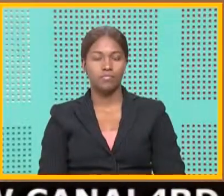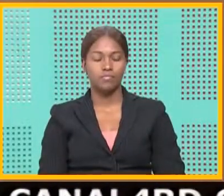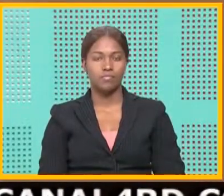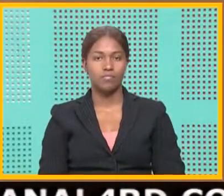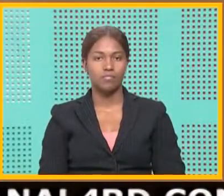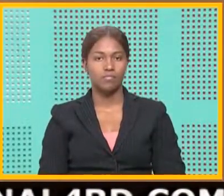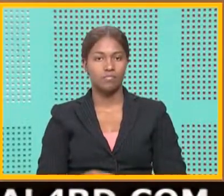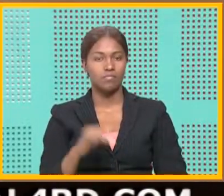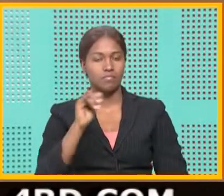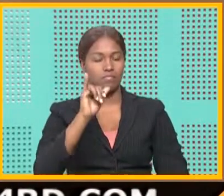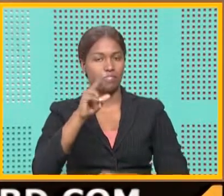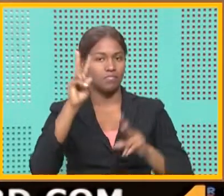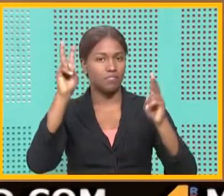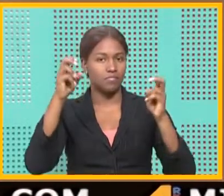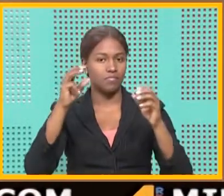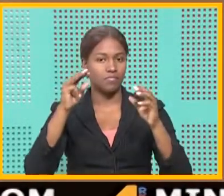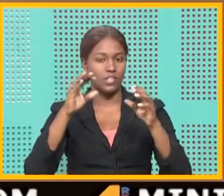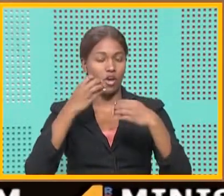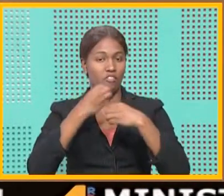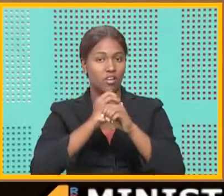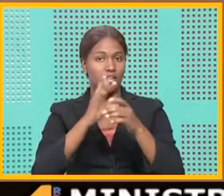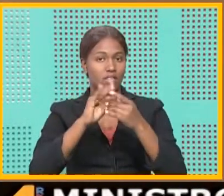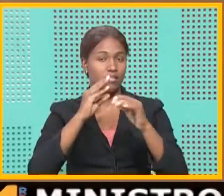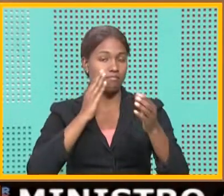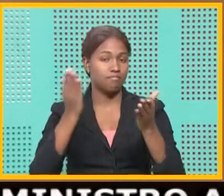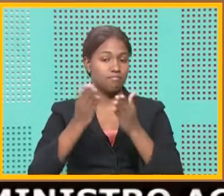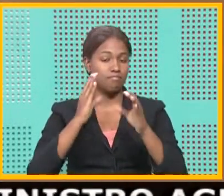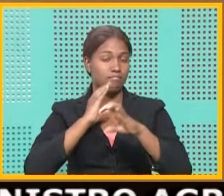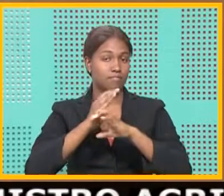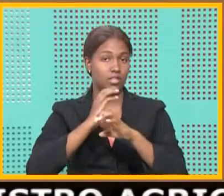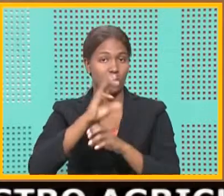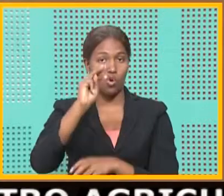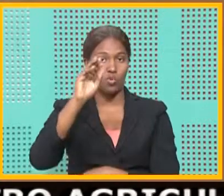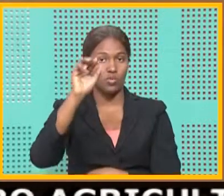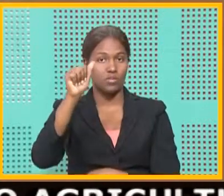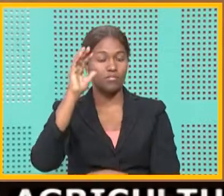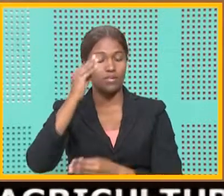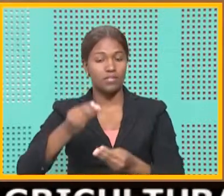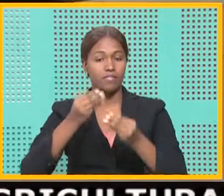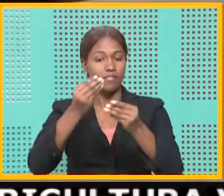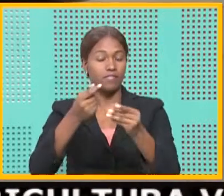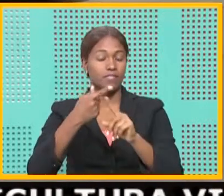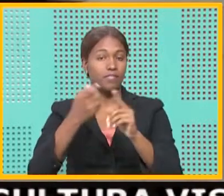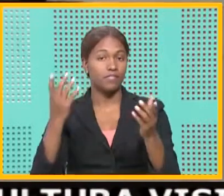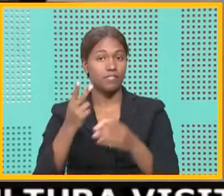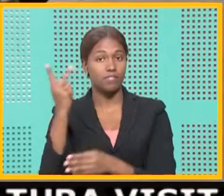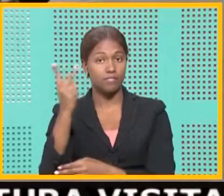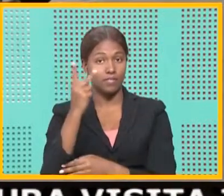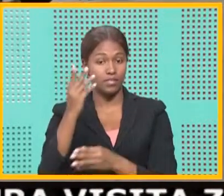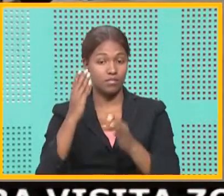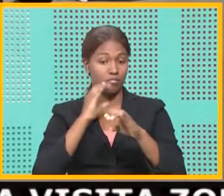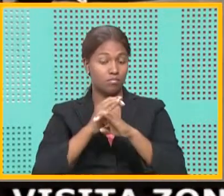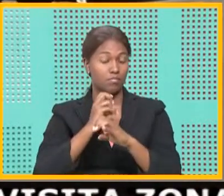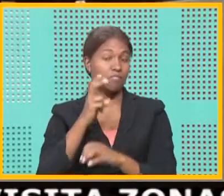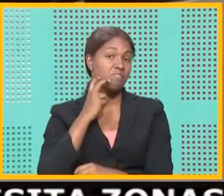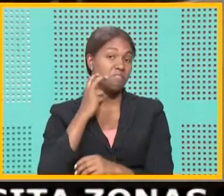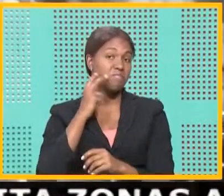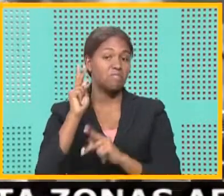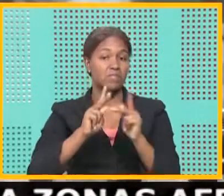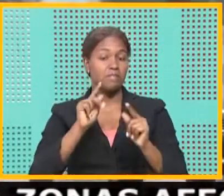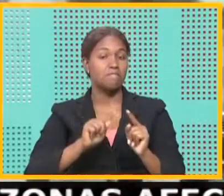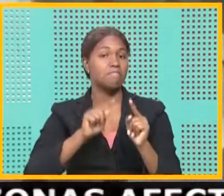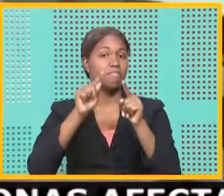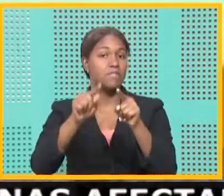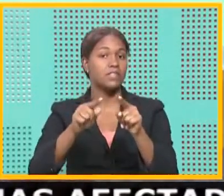A propósito de este tema, la Oficina Metropolitana de Servicios de Autobuses, OMSA, ofrecerá desde este viernes transporte gratis a las personas que